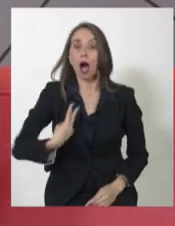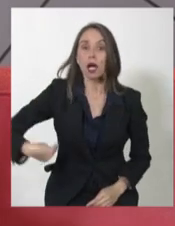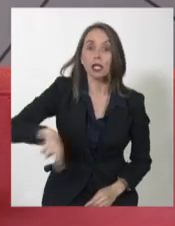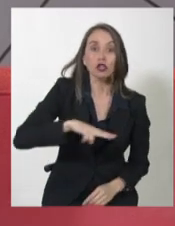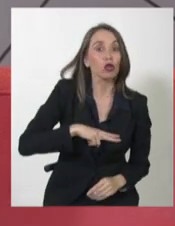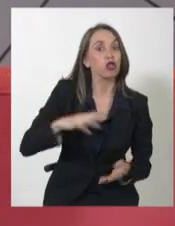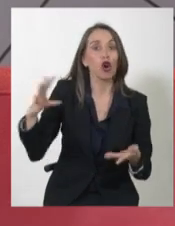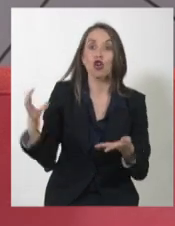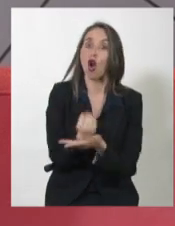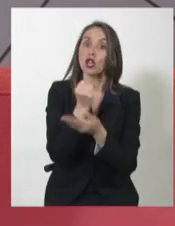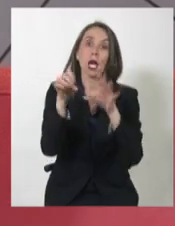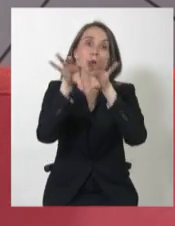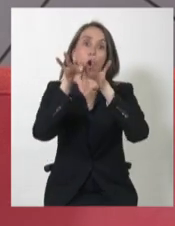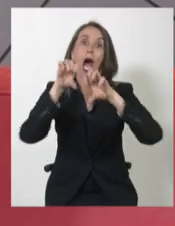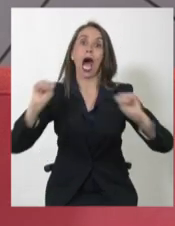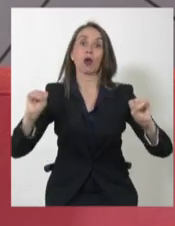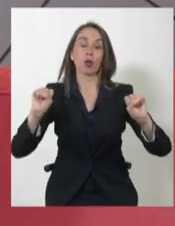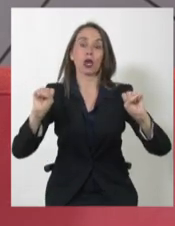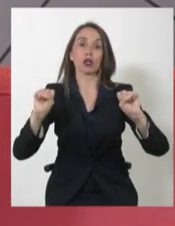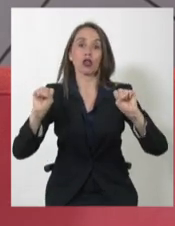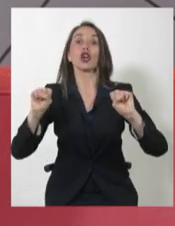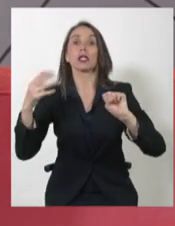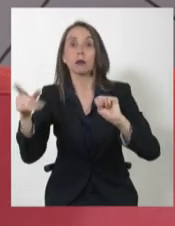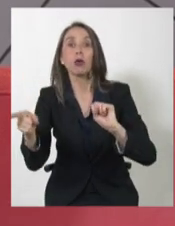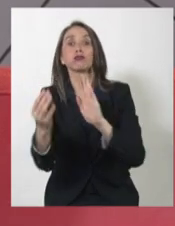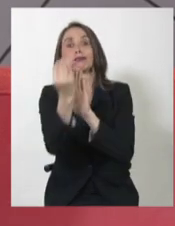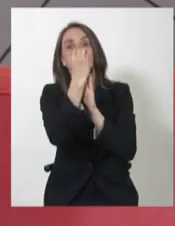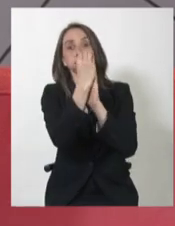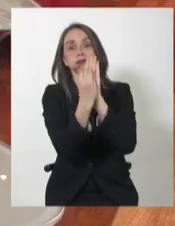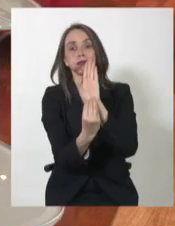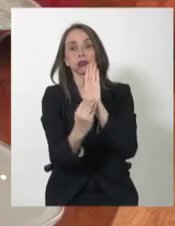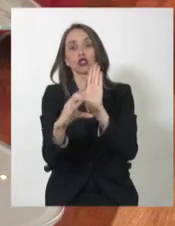en acuerdo, a llegar a ese acuerdo para plasmar algo en la Constitución.